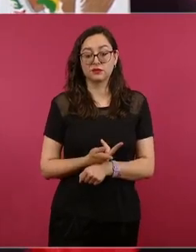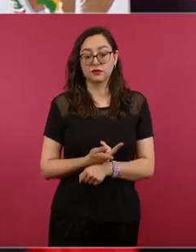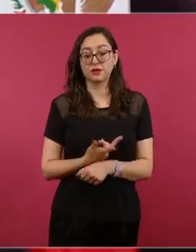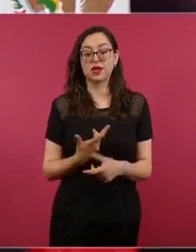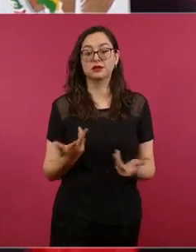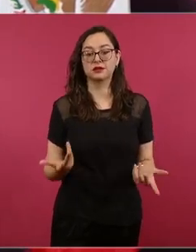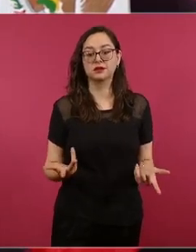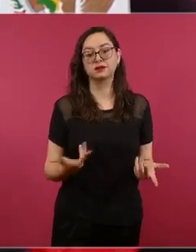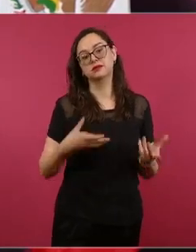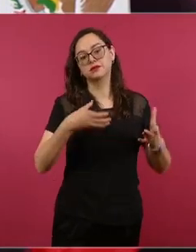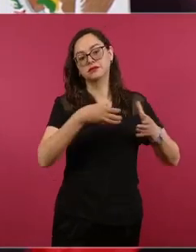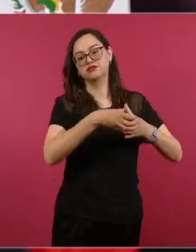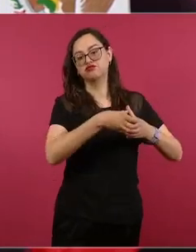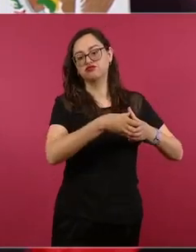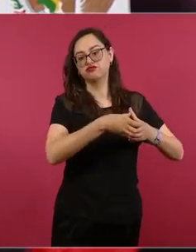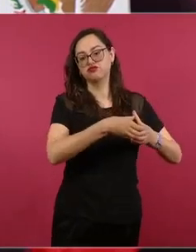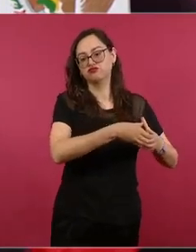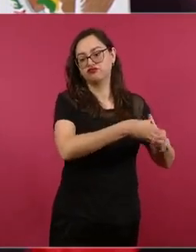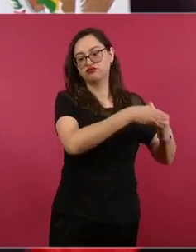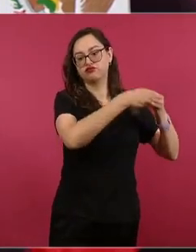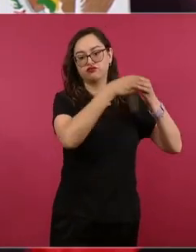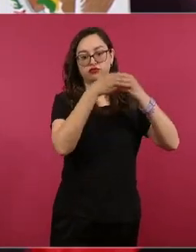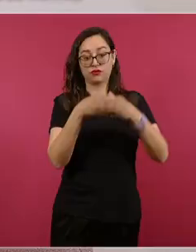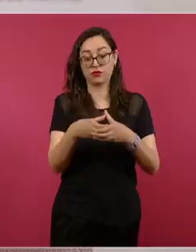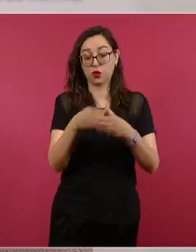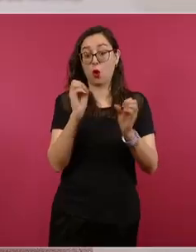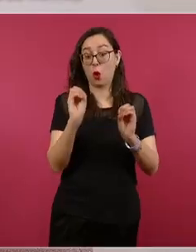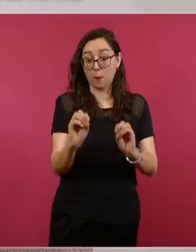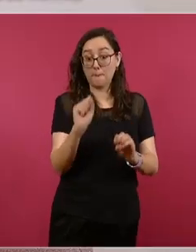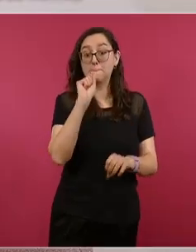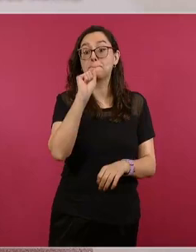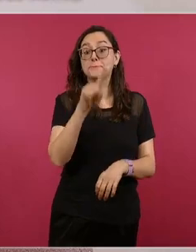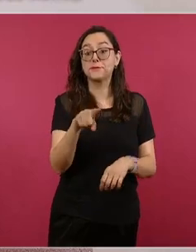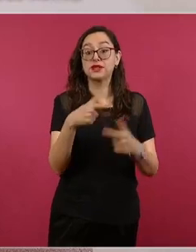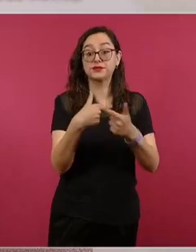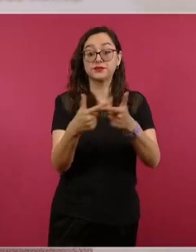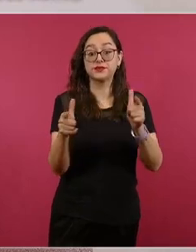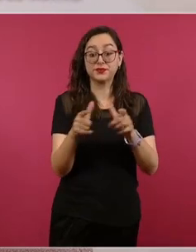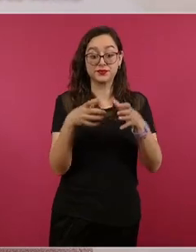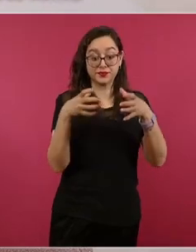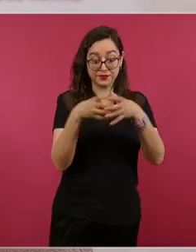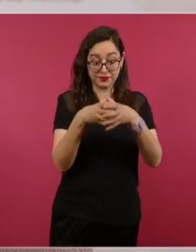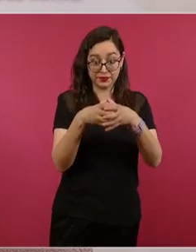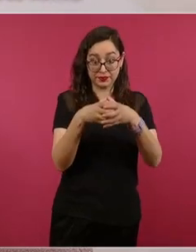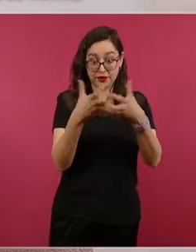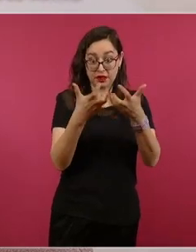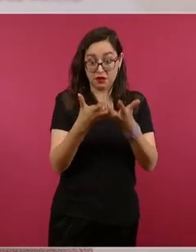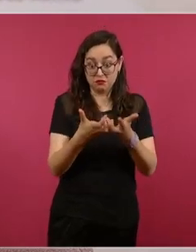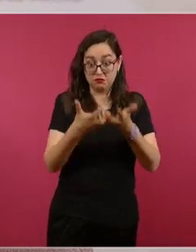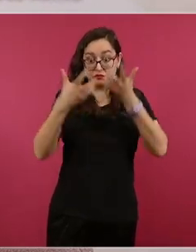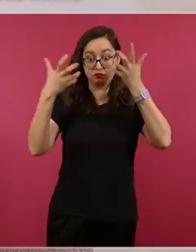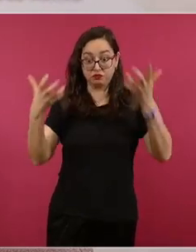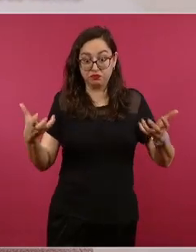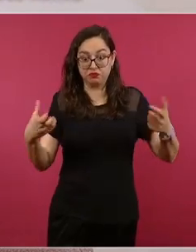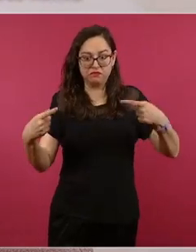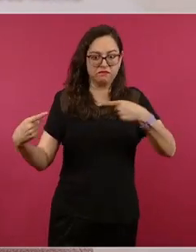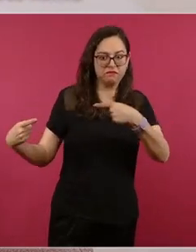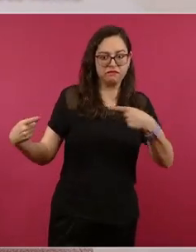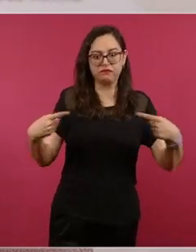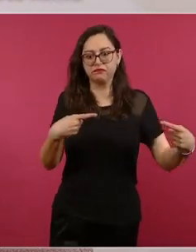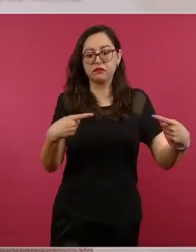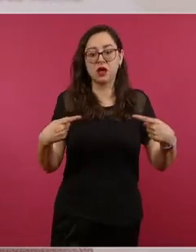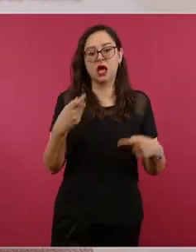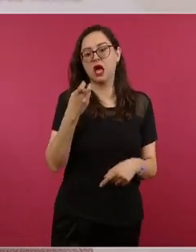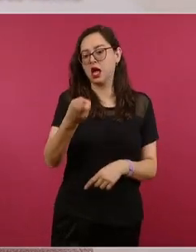o que se dividen y se enfrentan. Entonces, estamos en